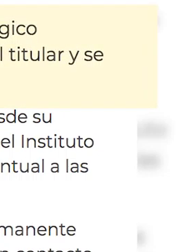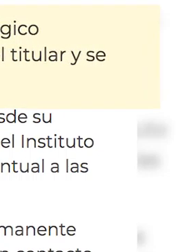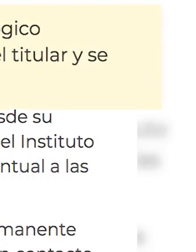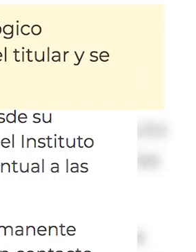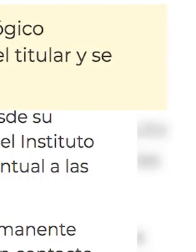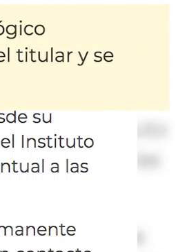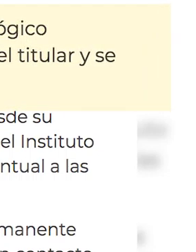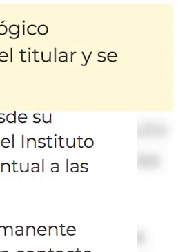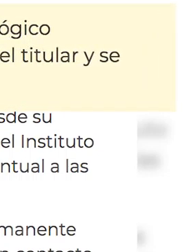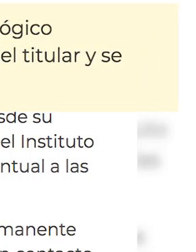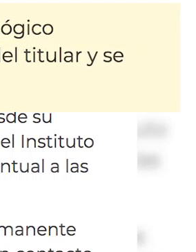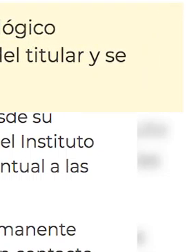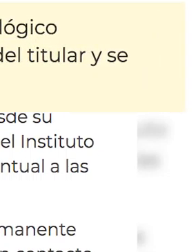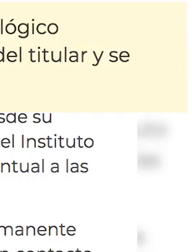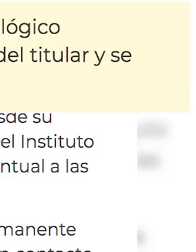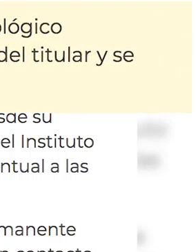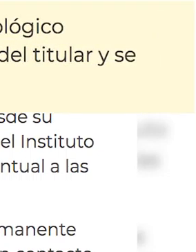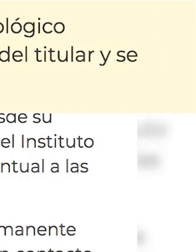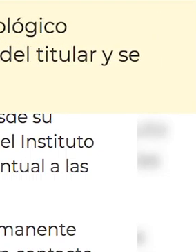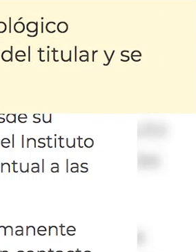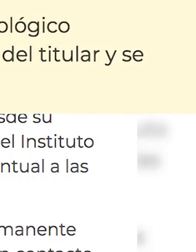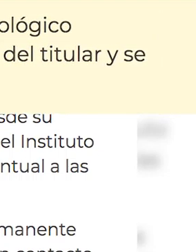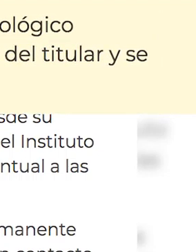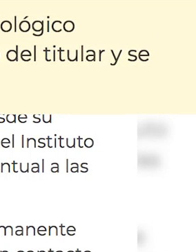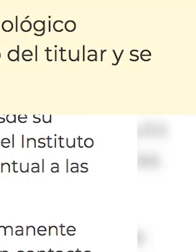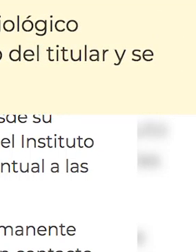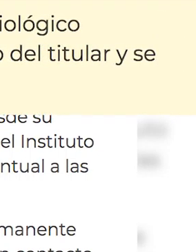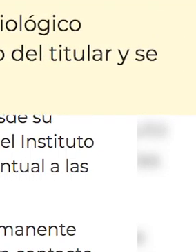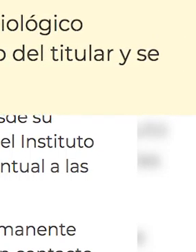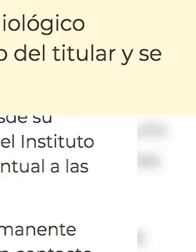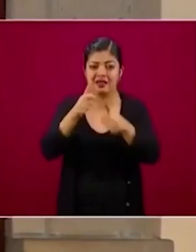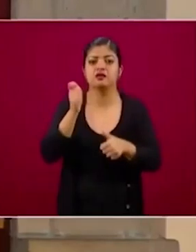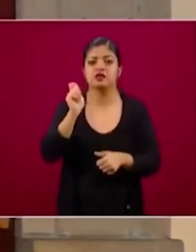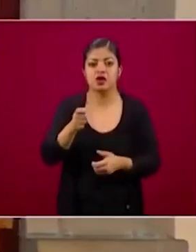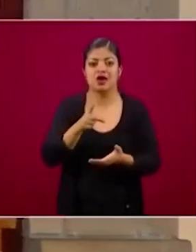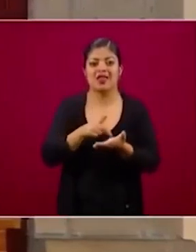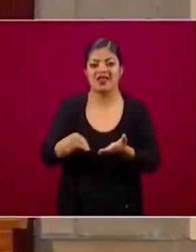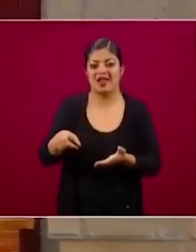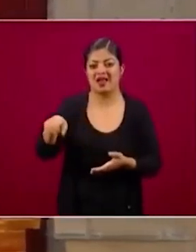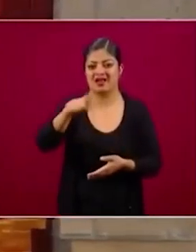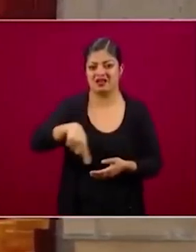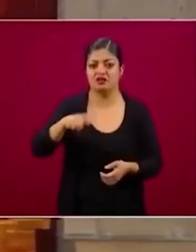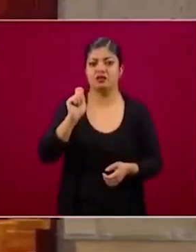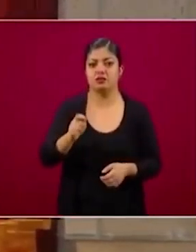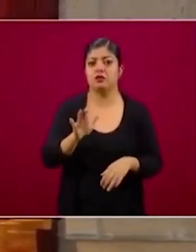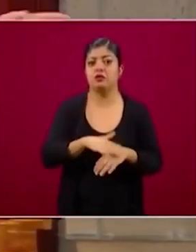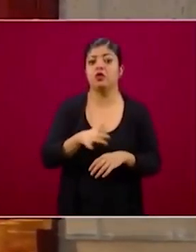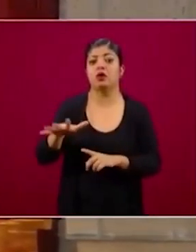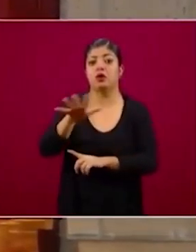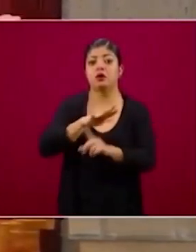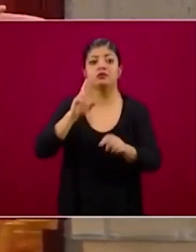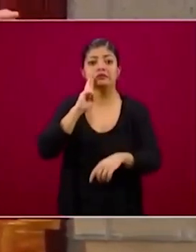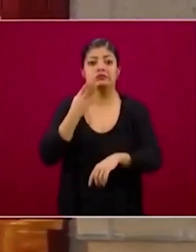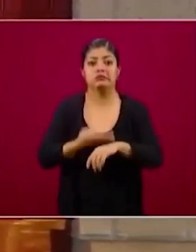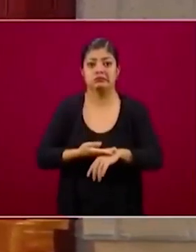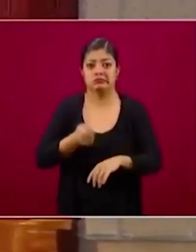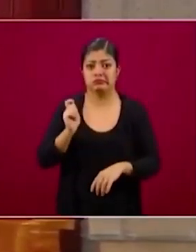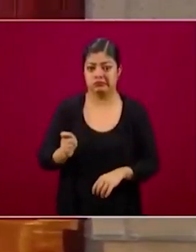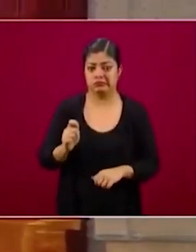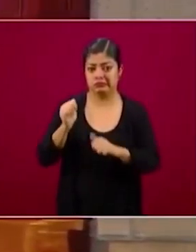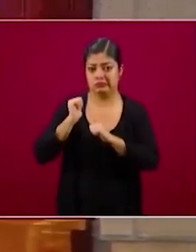protocolo epidemiológico y se determinó el aislamiento domiciliario del titular. El director general se encuentra en buen estado de salud